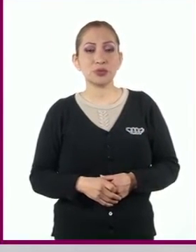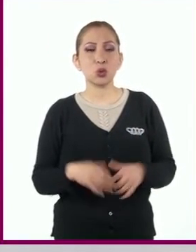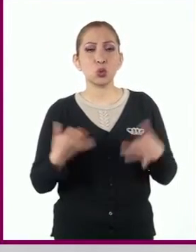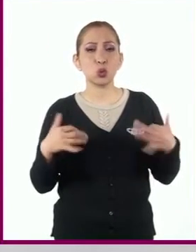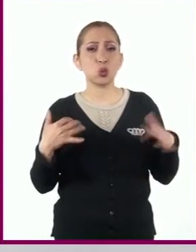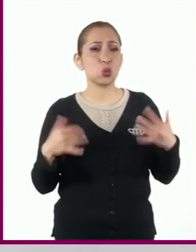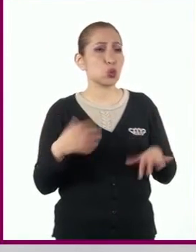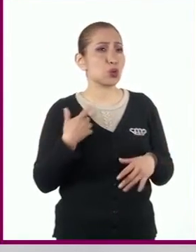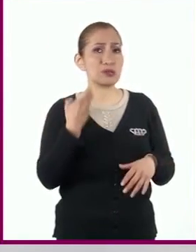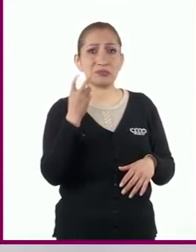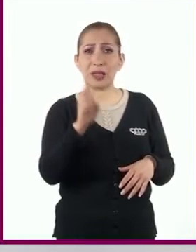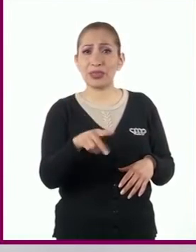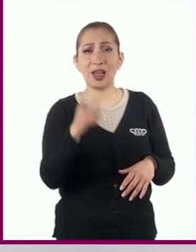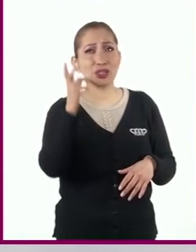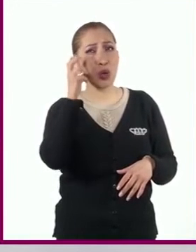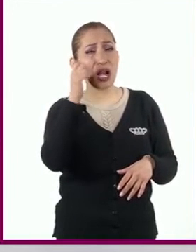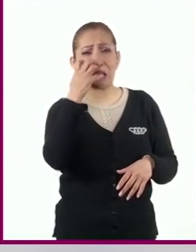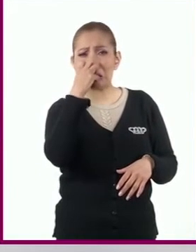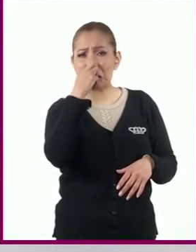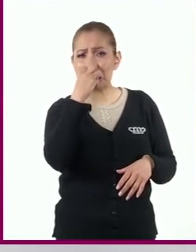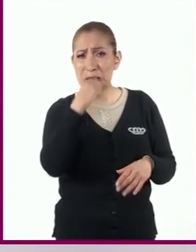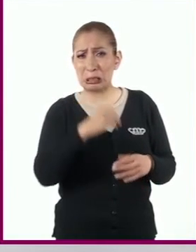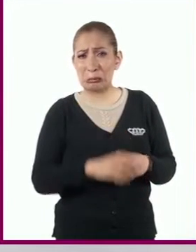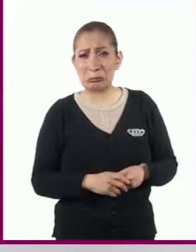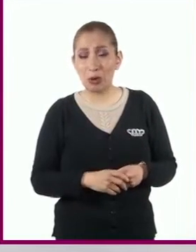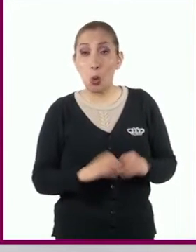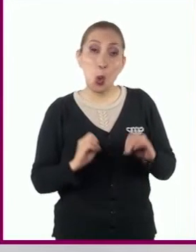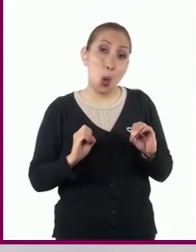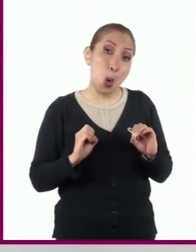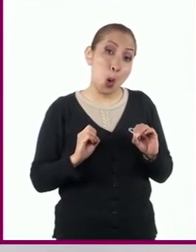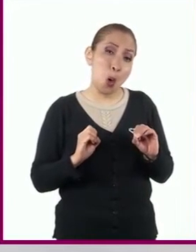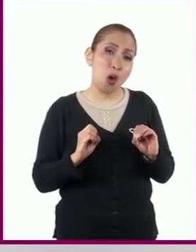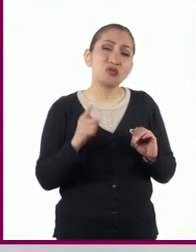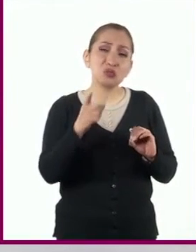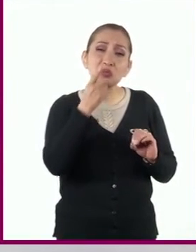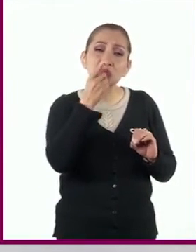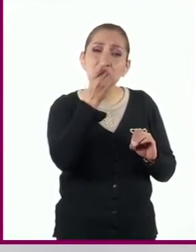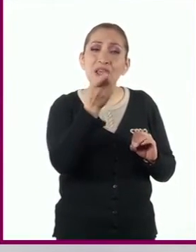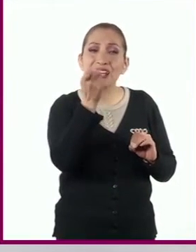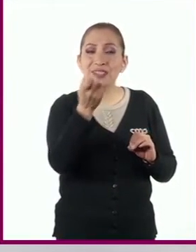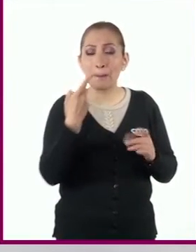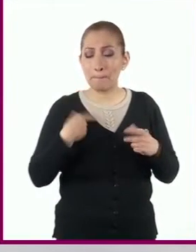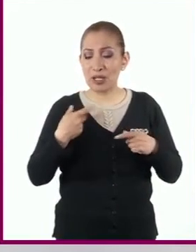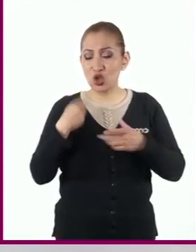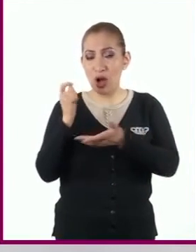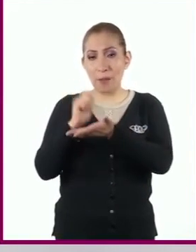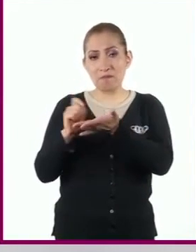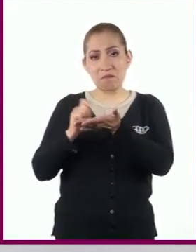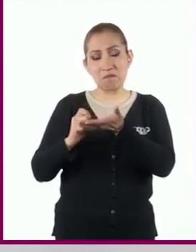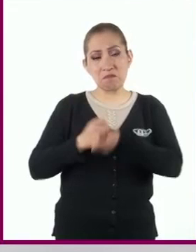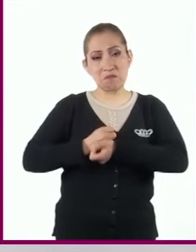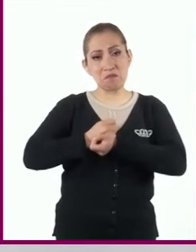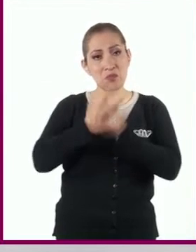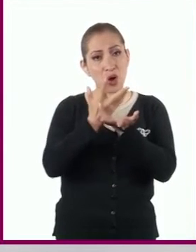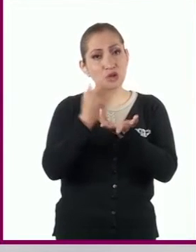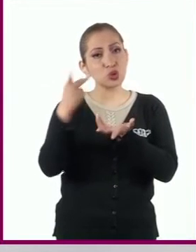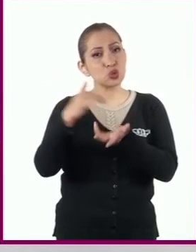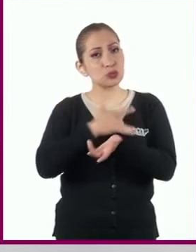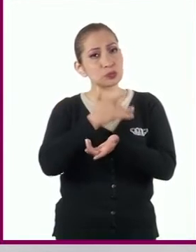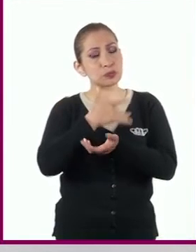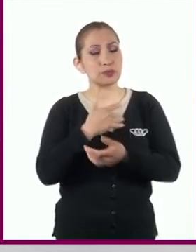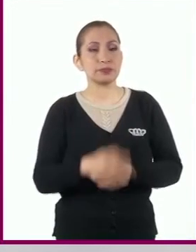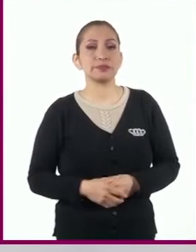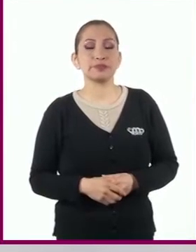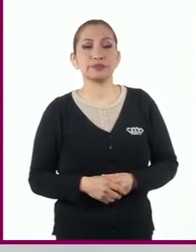Uy, este suena un poco triste, ¿no? ¿O qué nos puede decir del autor de este poema y de sus